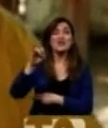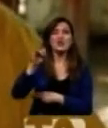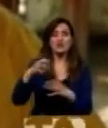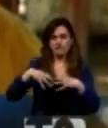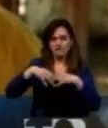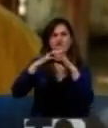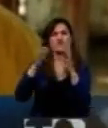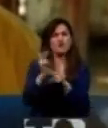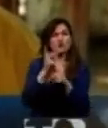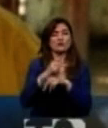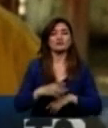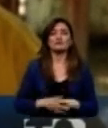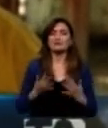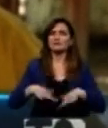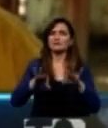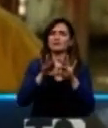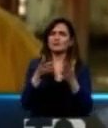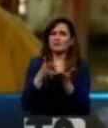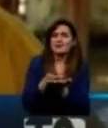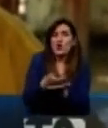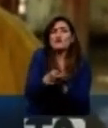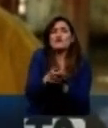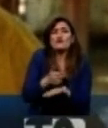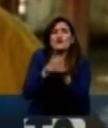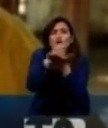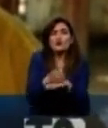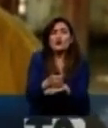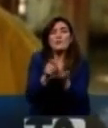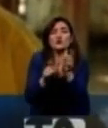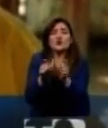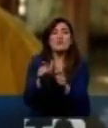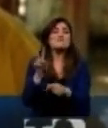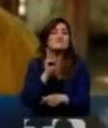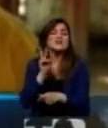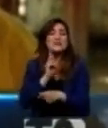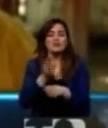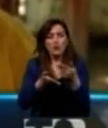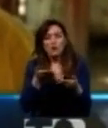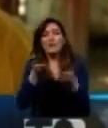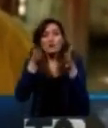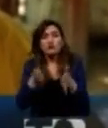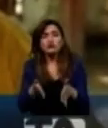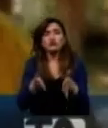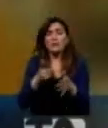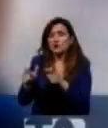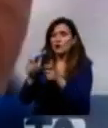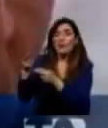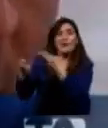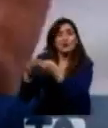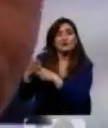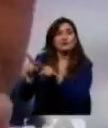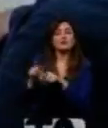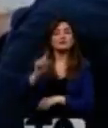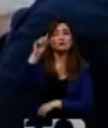prioritario inyectarle a la vena una ayuda a los damnificados, a los comerciantes, a los proveedores. Desde